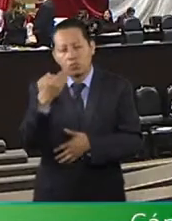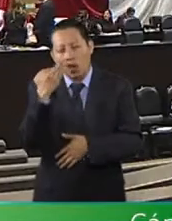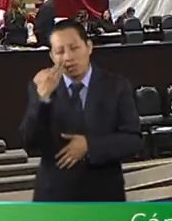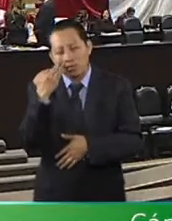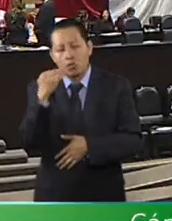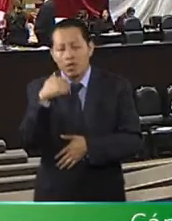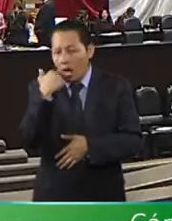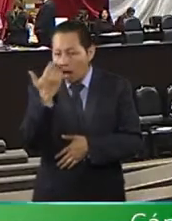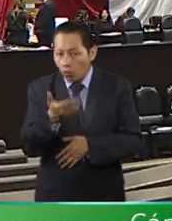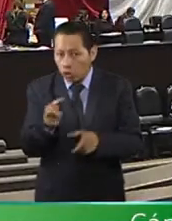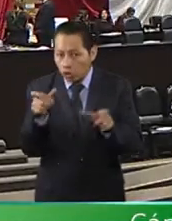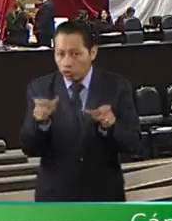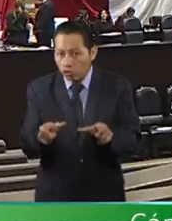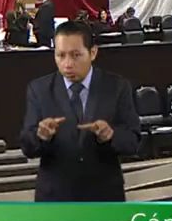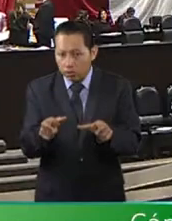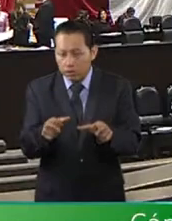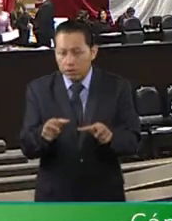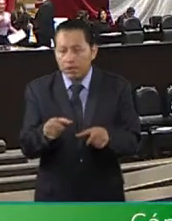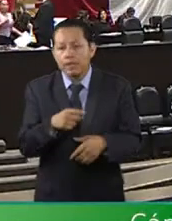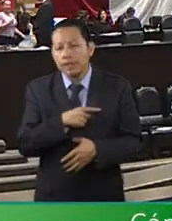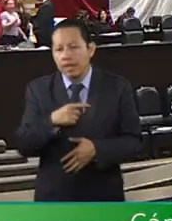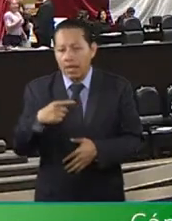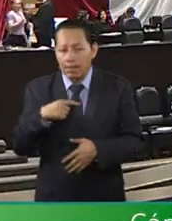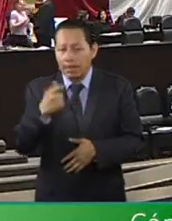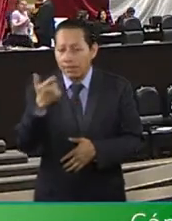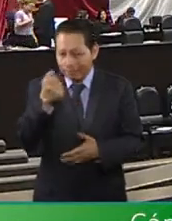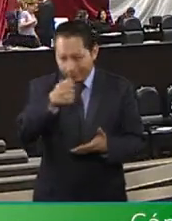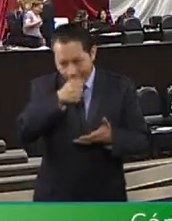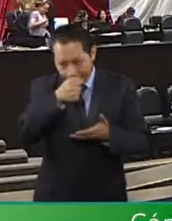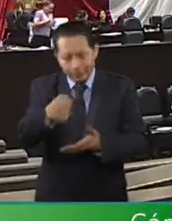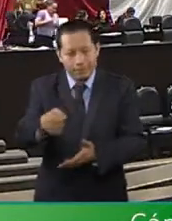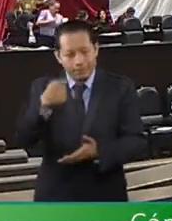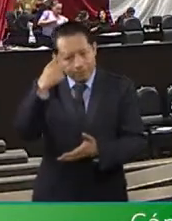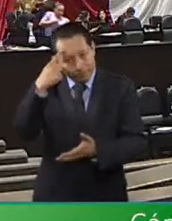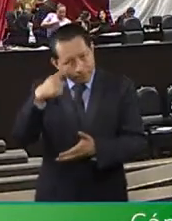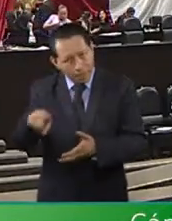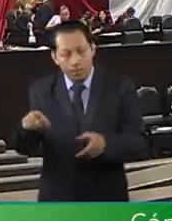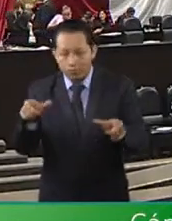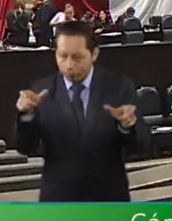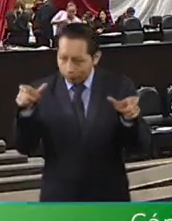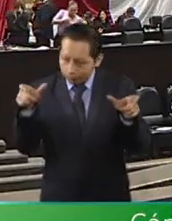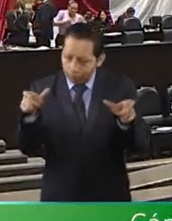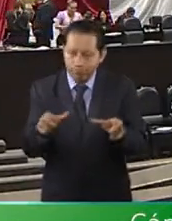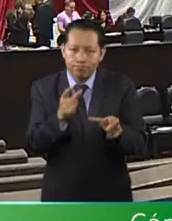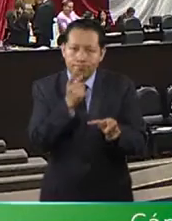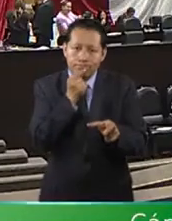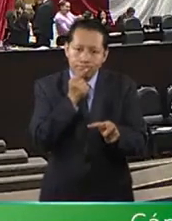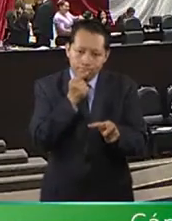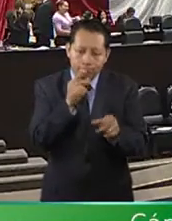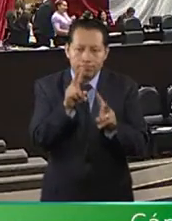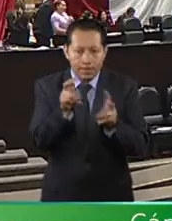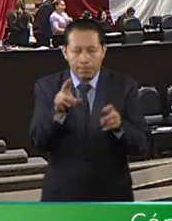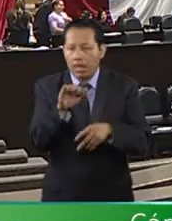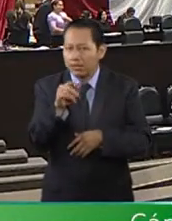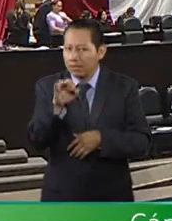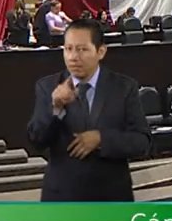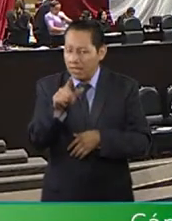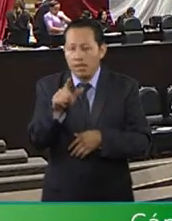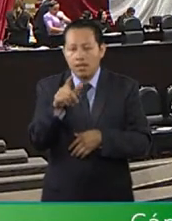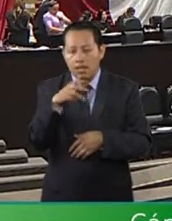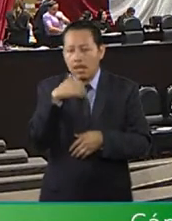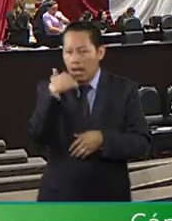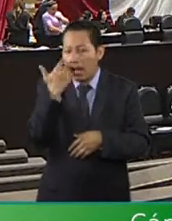queremos seguridad hagamos fondos que fortalezcan a la seguridad pública en materia civil